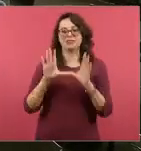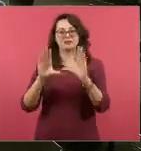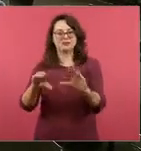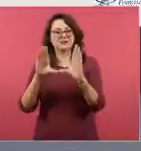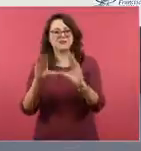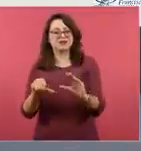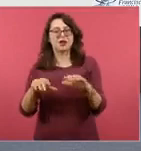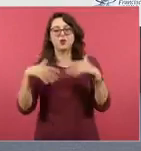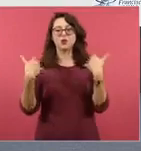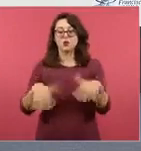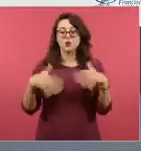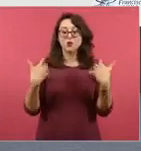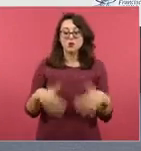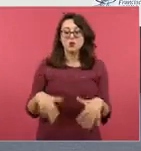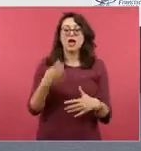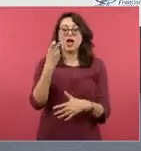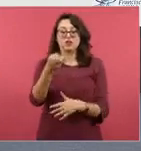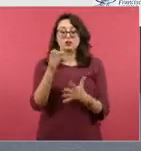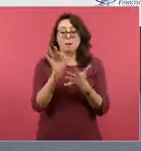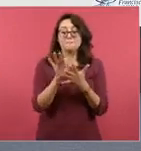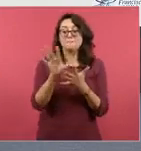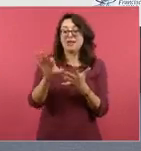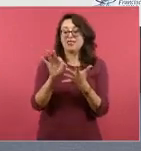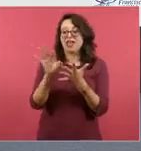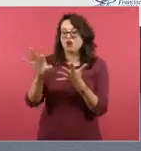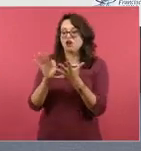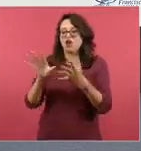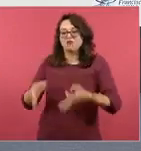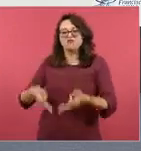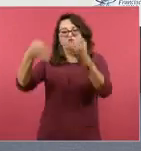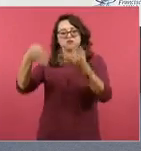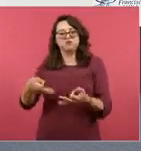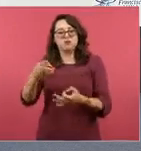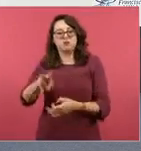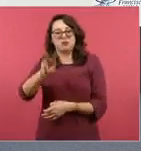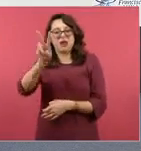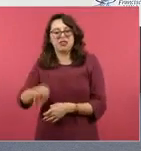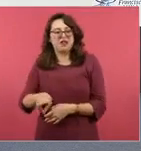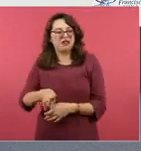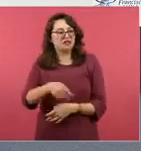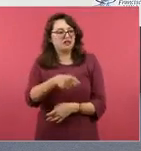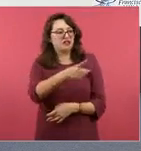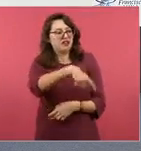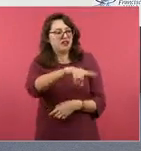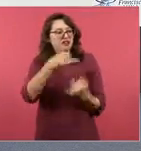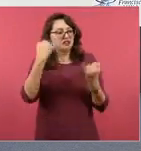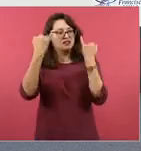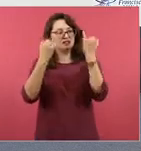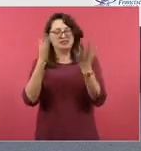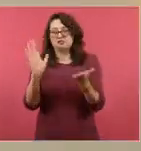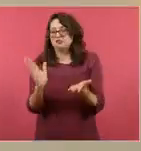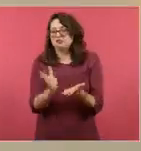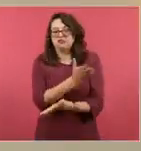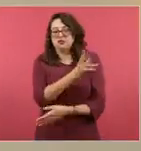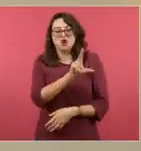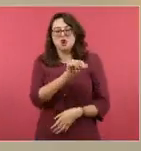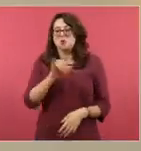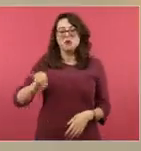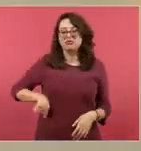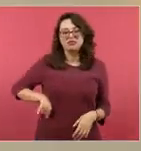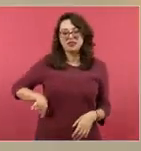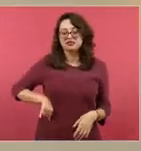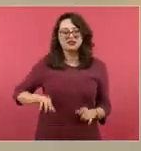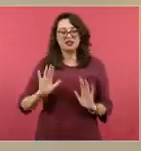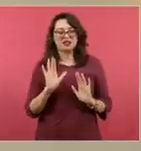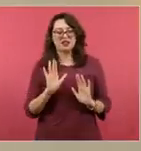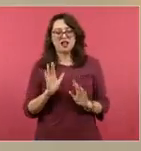estos debates de pedagogía, no de pseudopedagogía, no de otras cosas. Esto que nos debe interesar a las familias, a